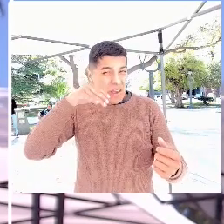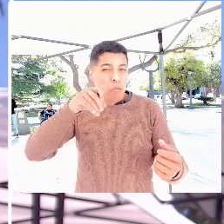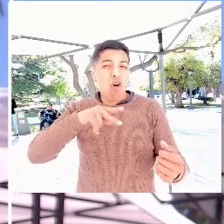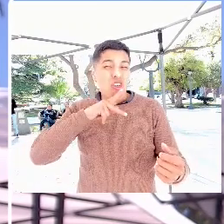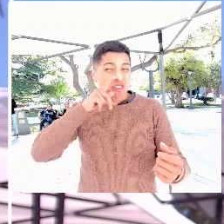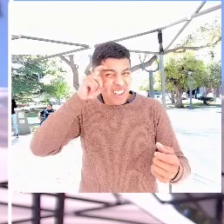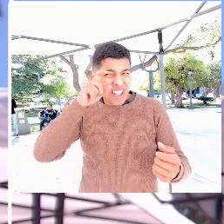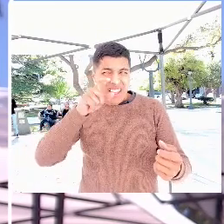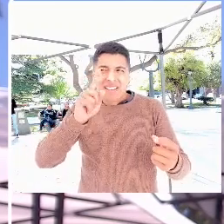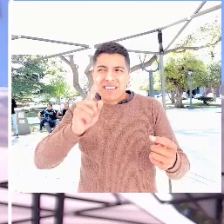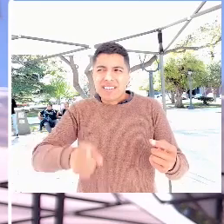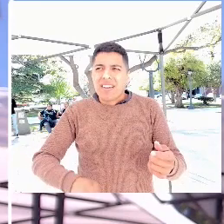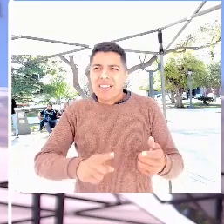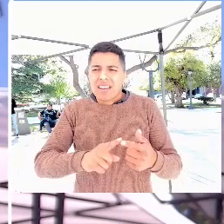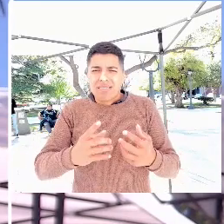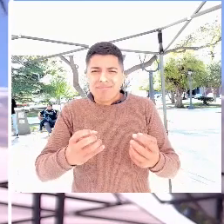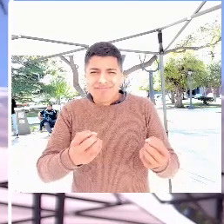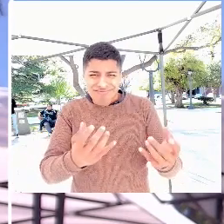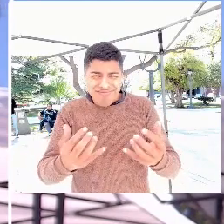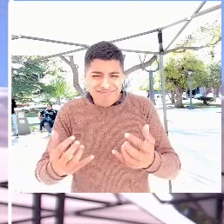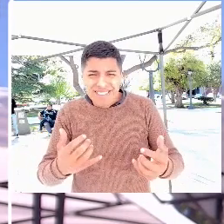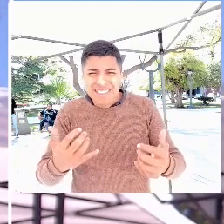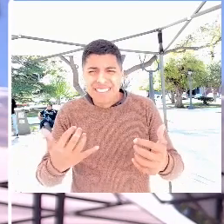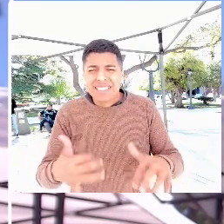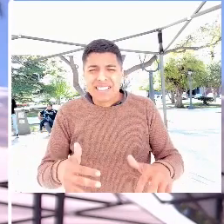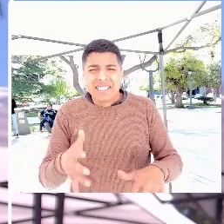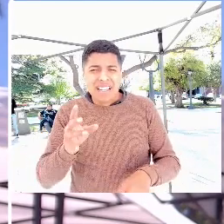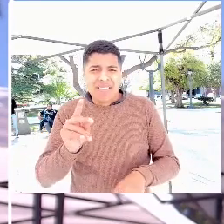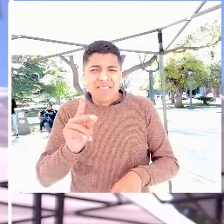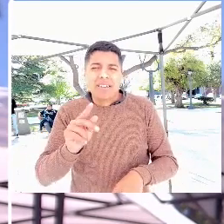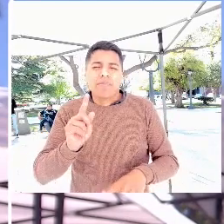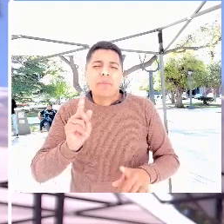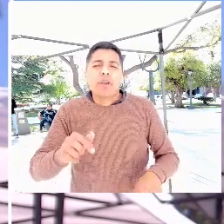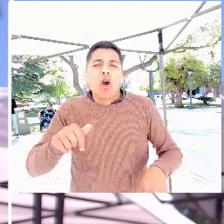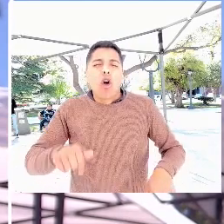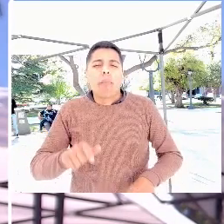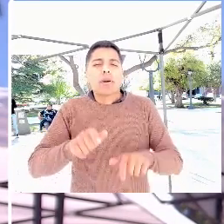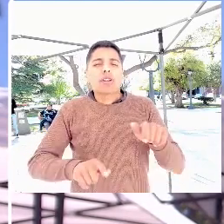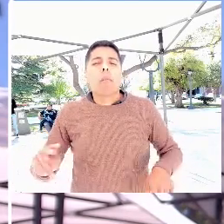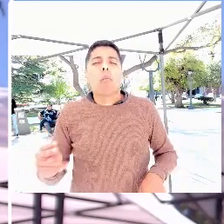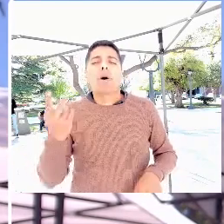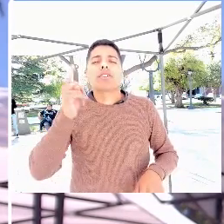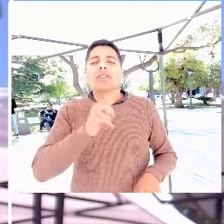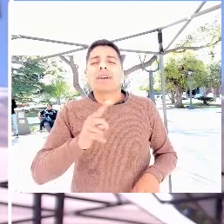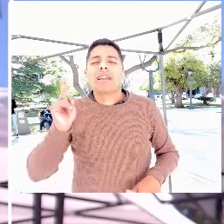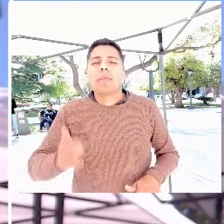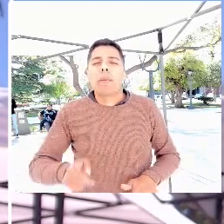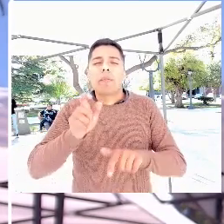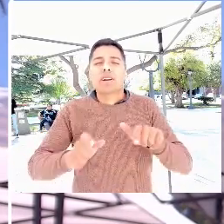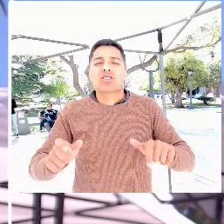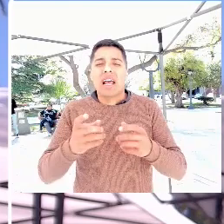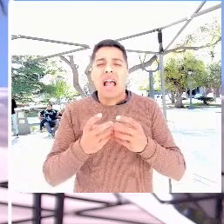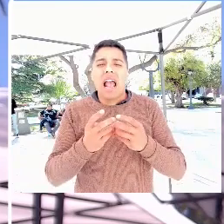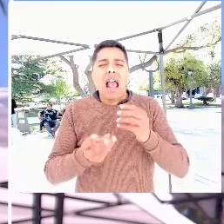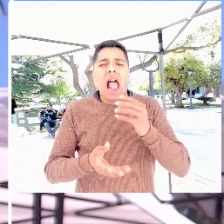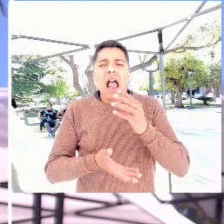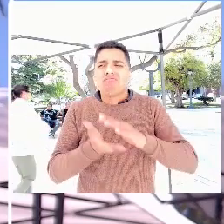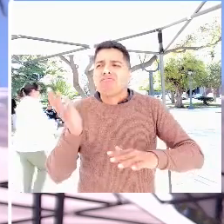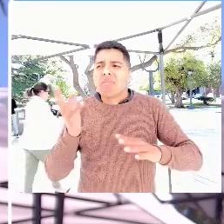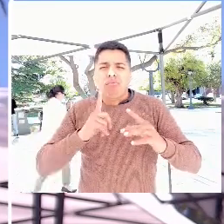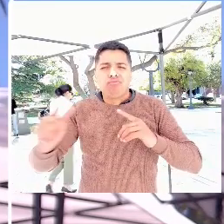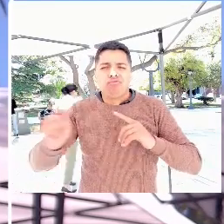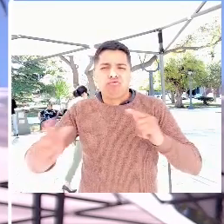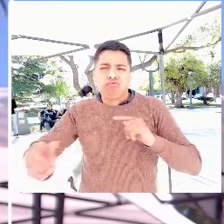tiene mucho material de combustión a su alrededor. Que no tengamos víctimas fatales, que se lograran evacuar a tiempo cada una de las personas que